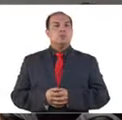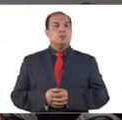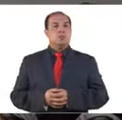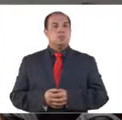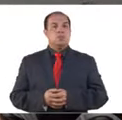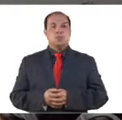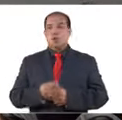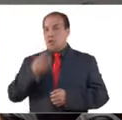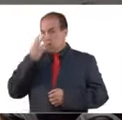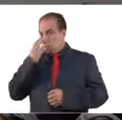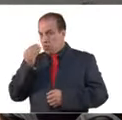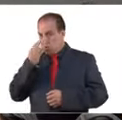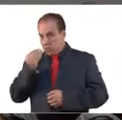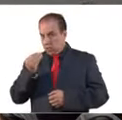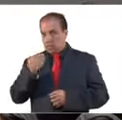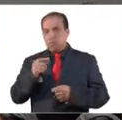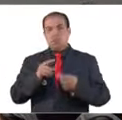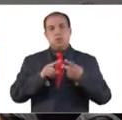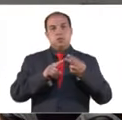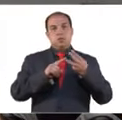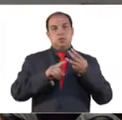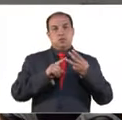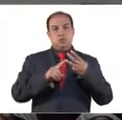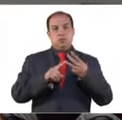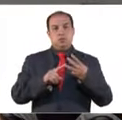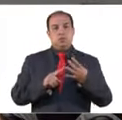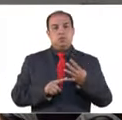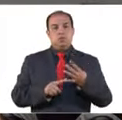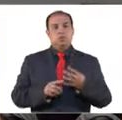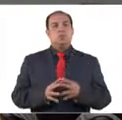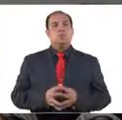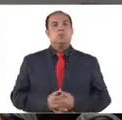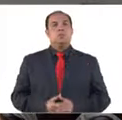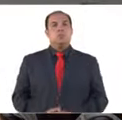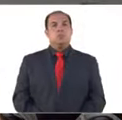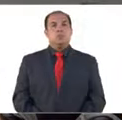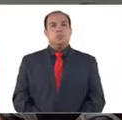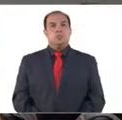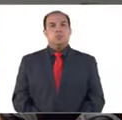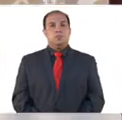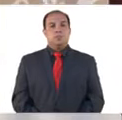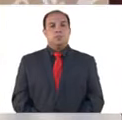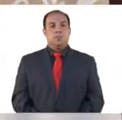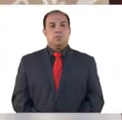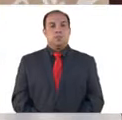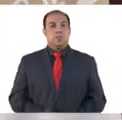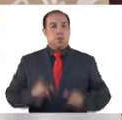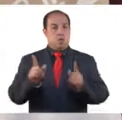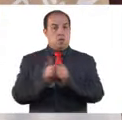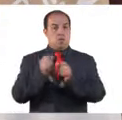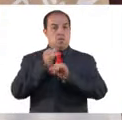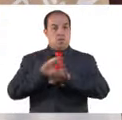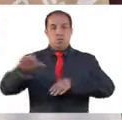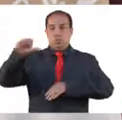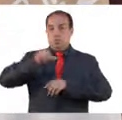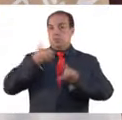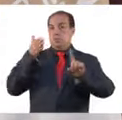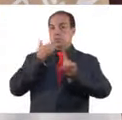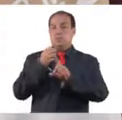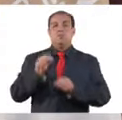Y Coyoacán. Muy bien. Pues esta es la información del día de hoy,